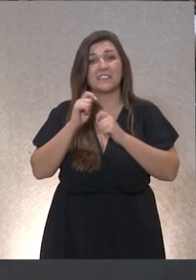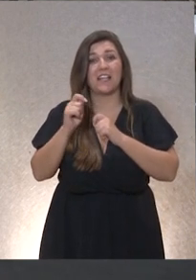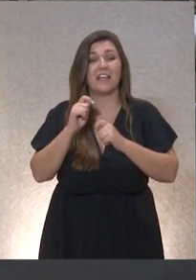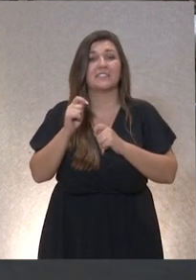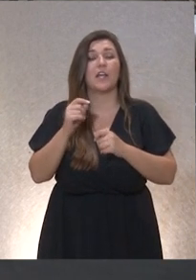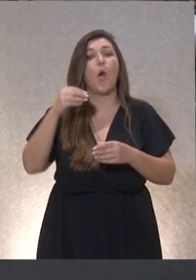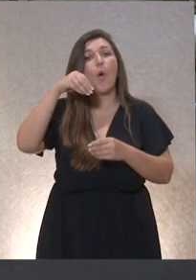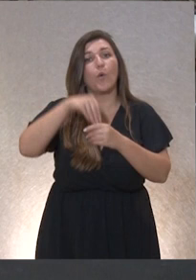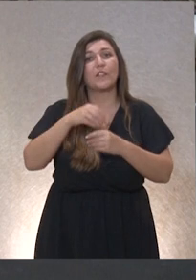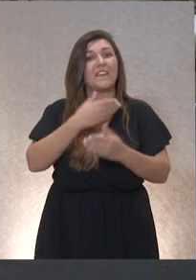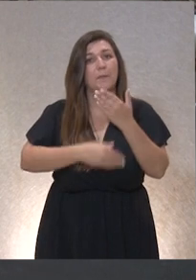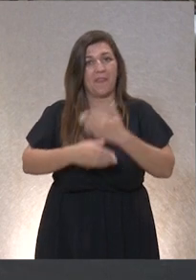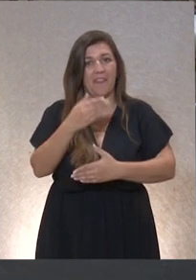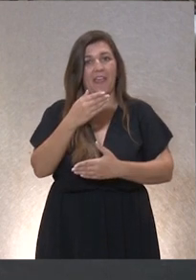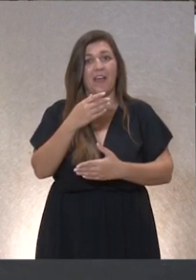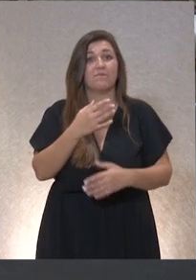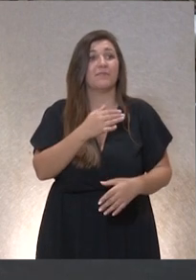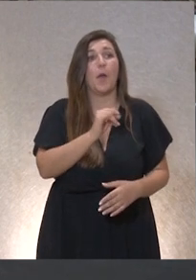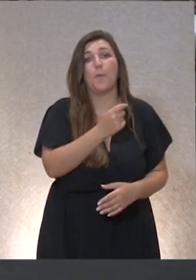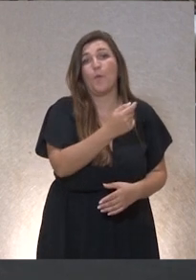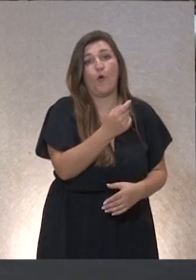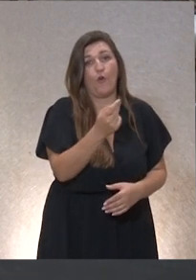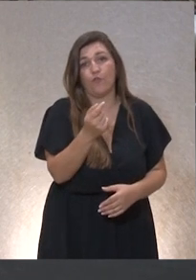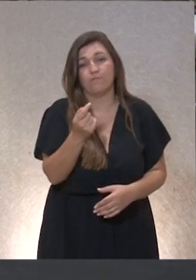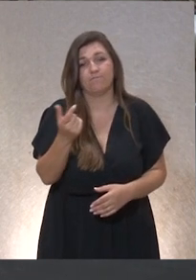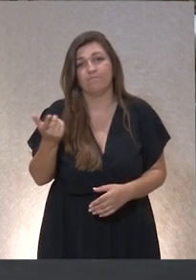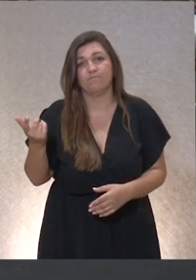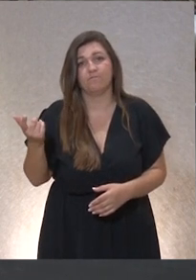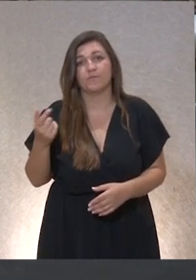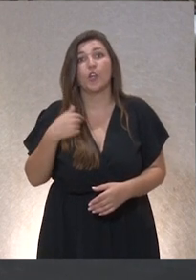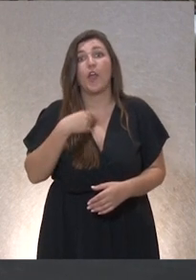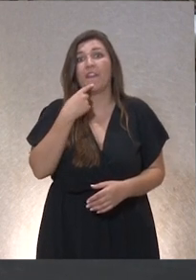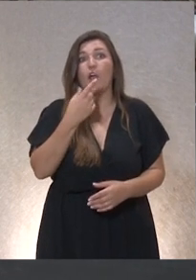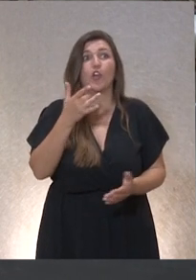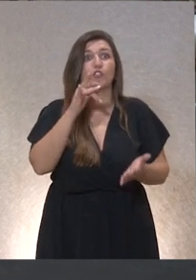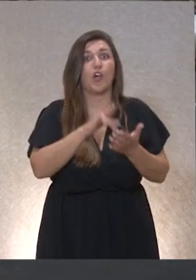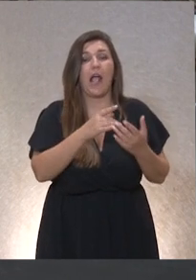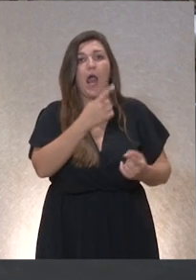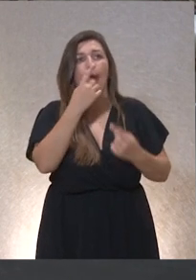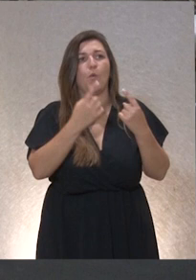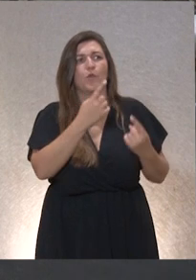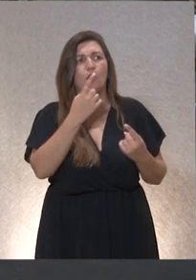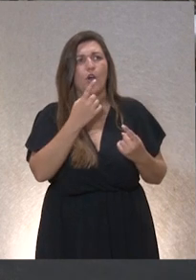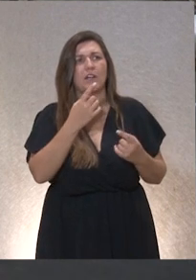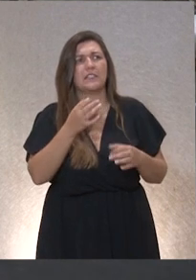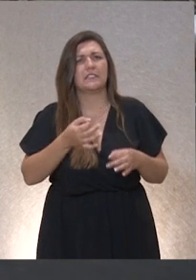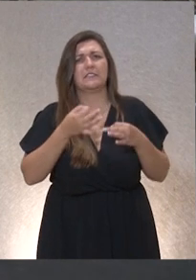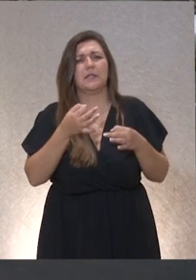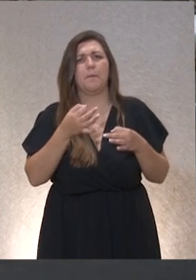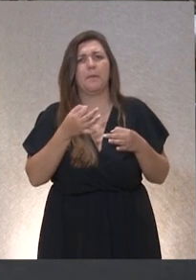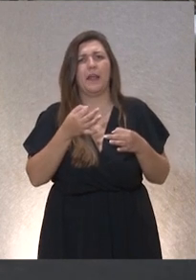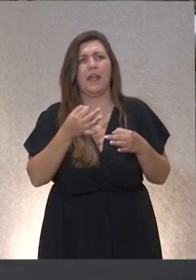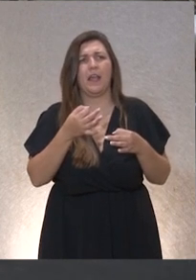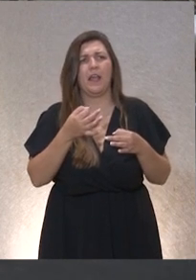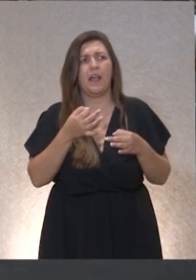medios hay pocos eh no te oculto que cuando aparece alguno siempre te primero